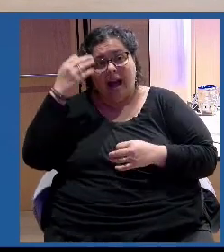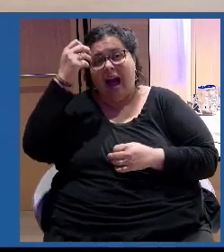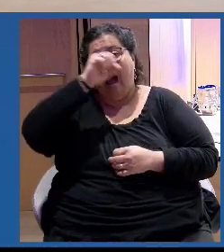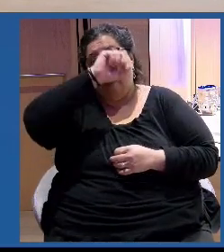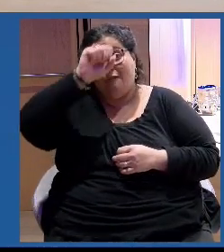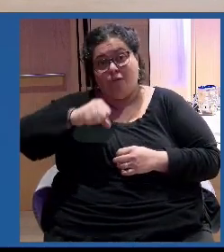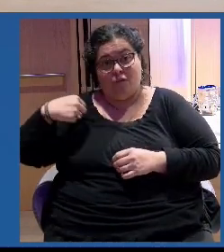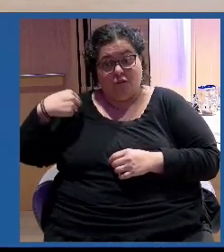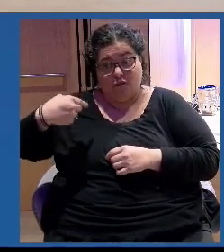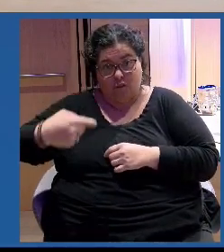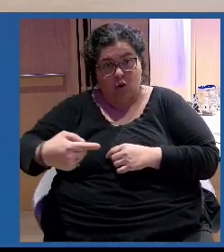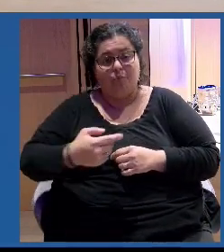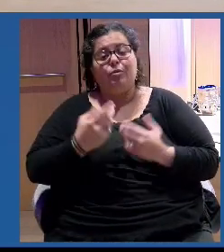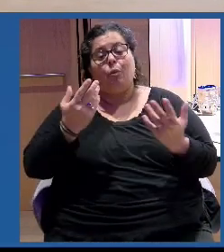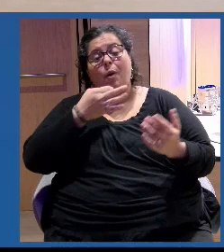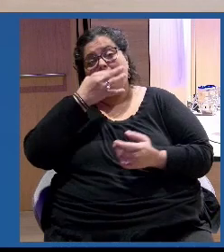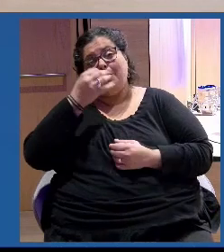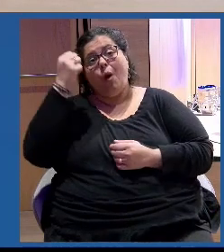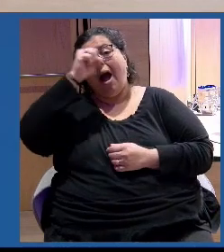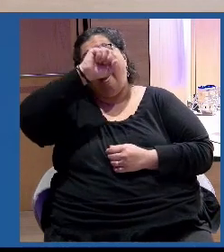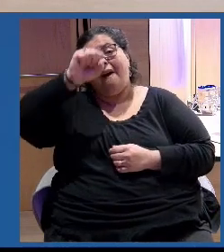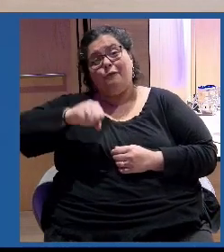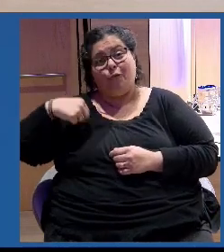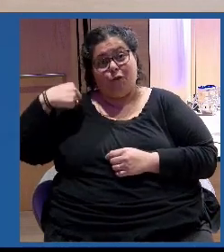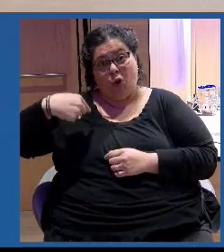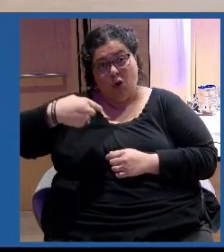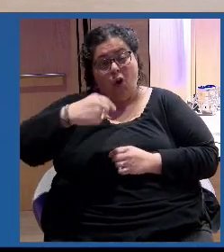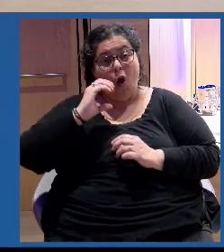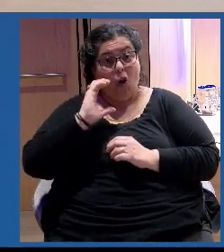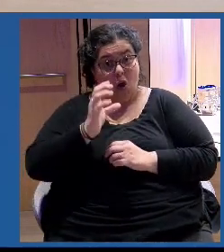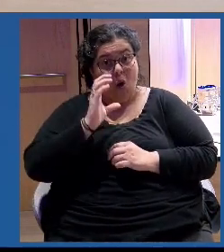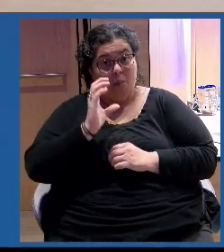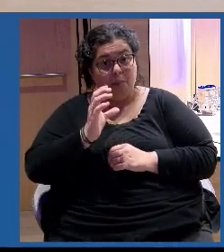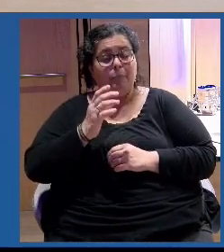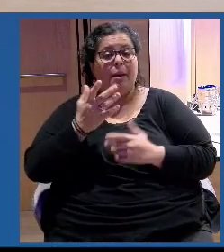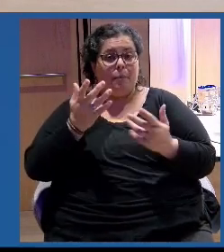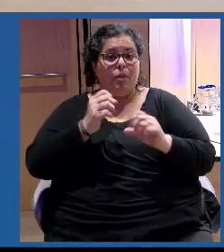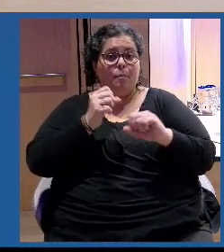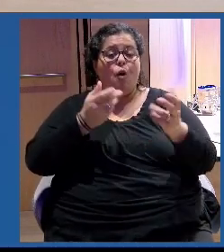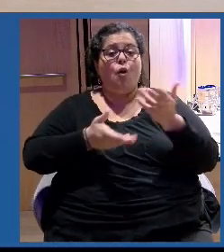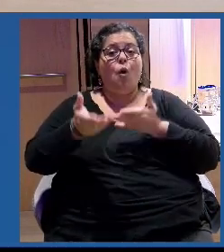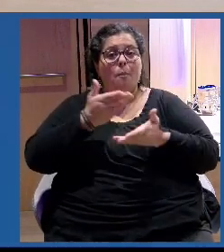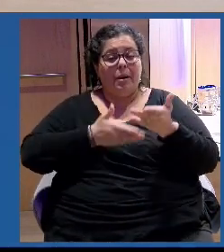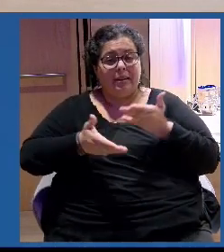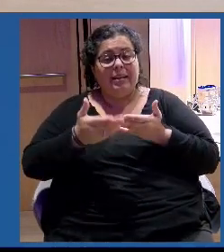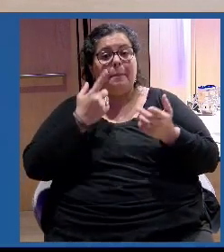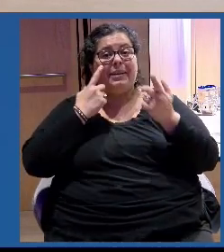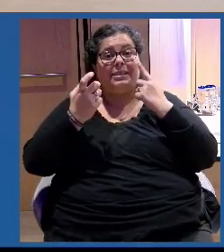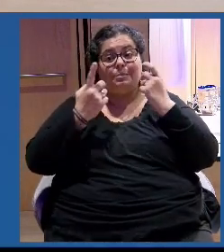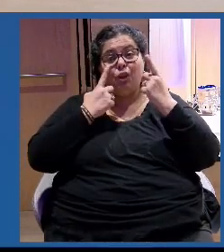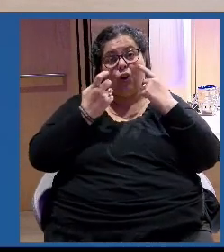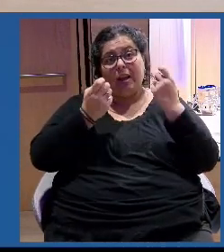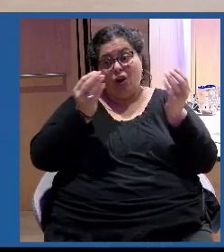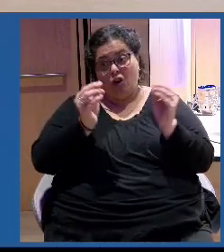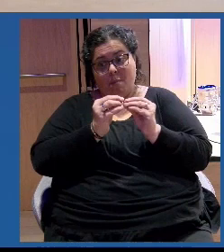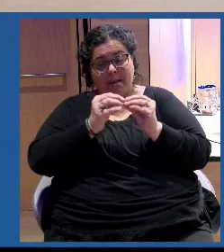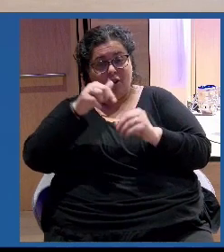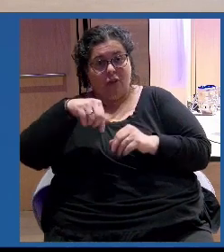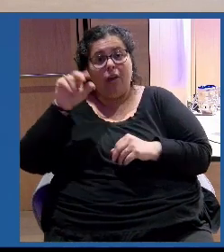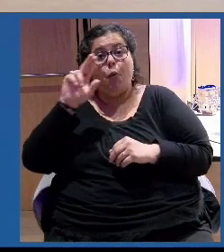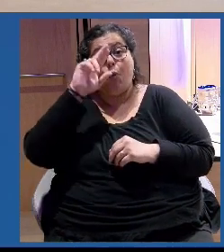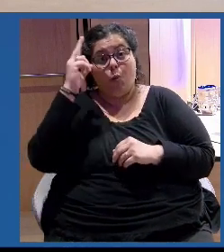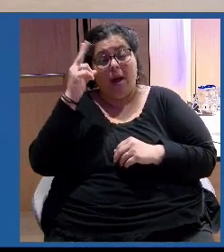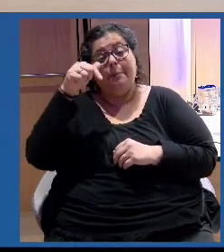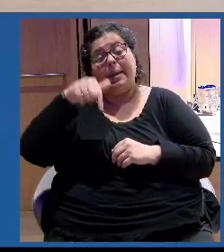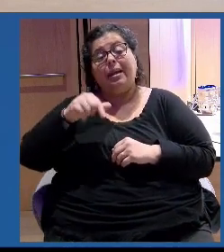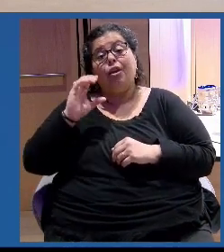si hablamos de afro en Colombia, ahorita es interesante compartir percepciones con mis colegas de Uruguay. En Colombia